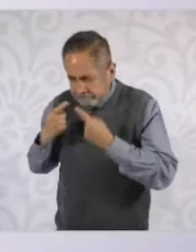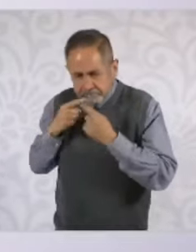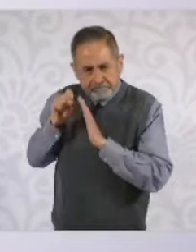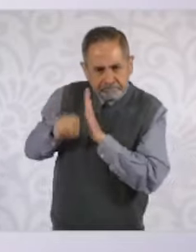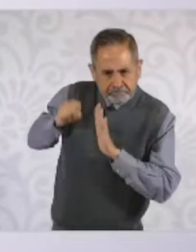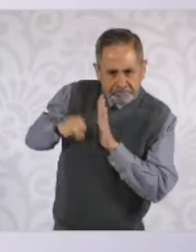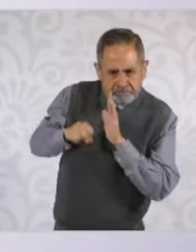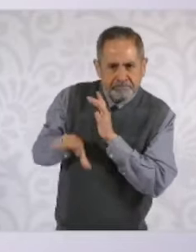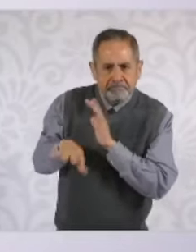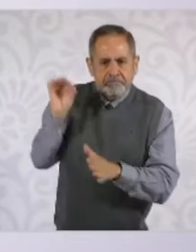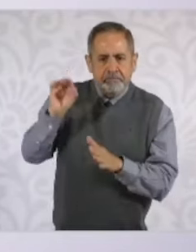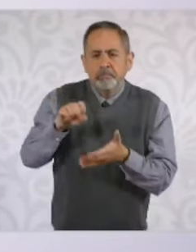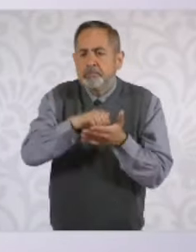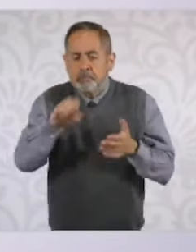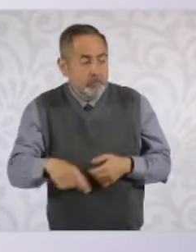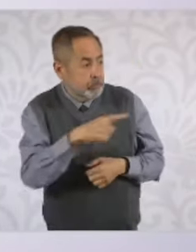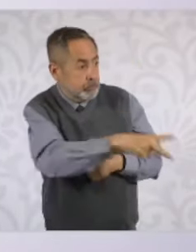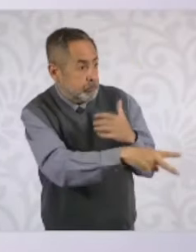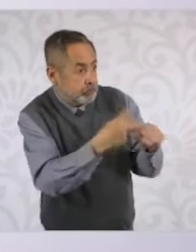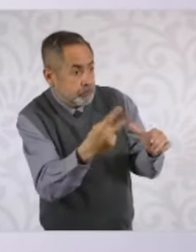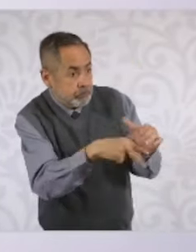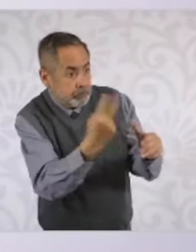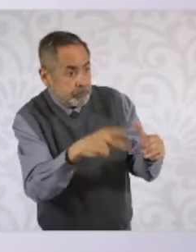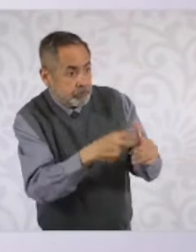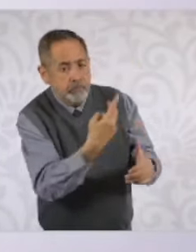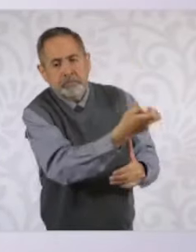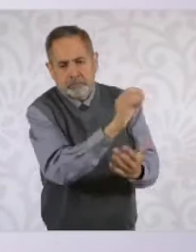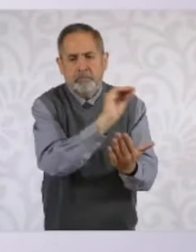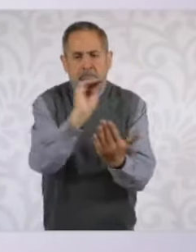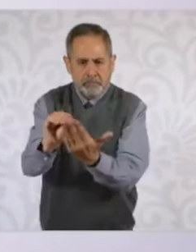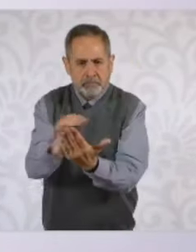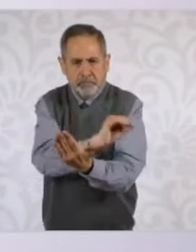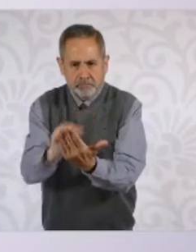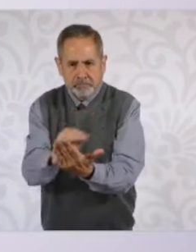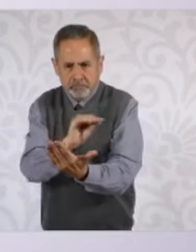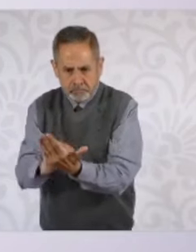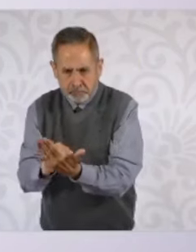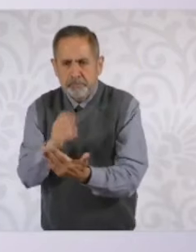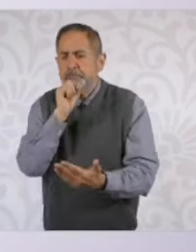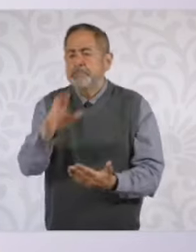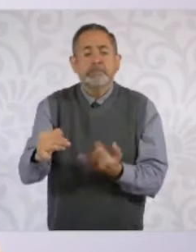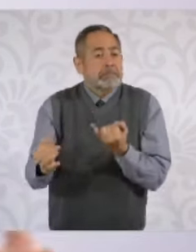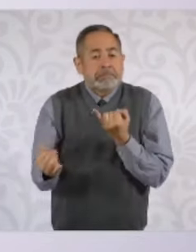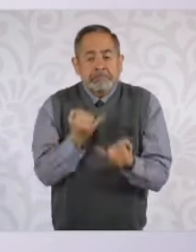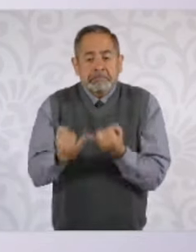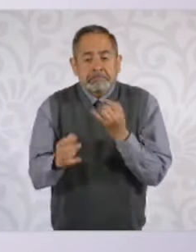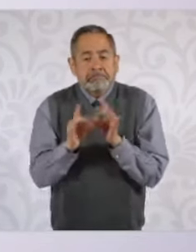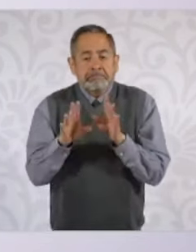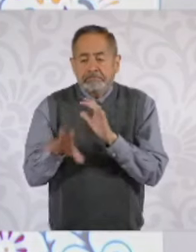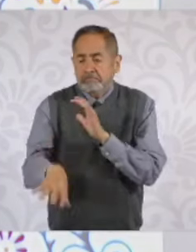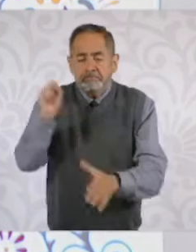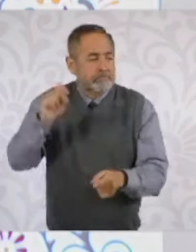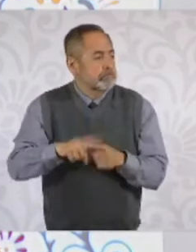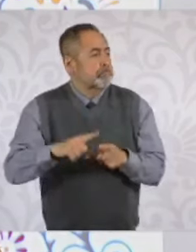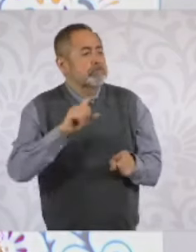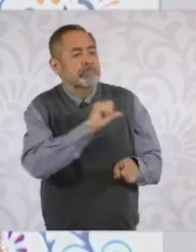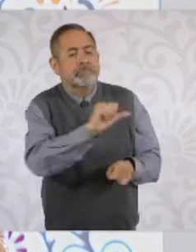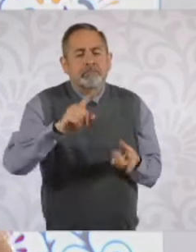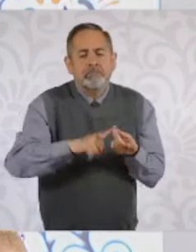no están ocupados, y además, en un proceso de selección al azar, cuáles son los cargos que van a